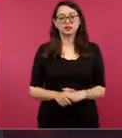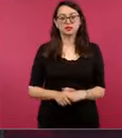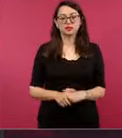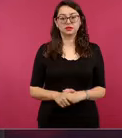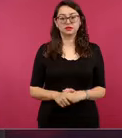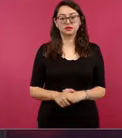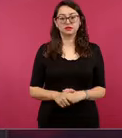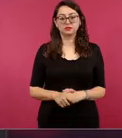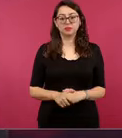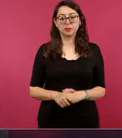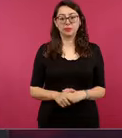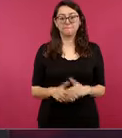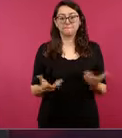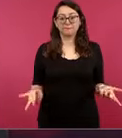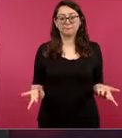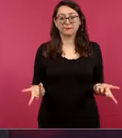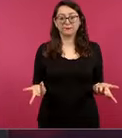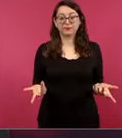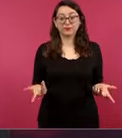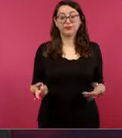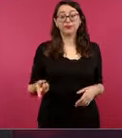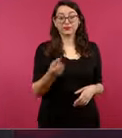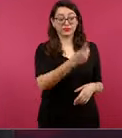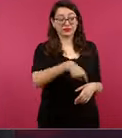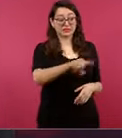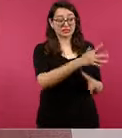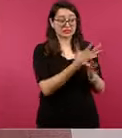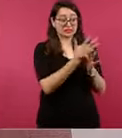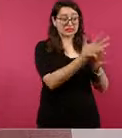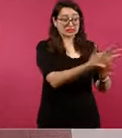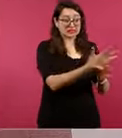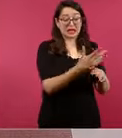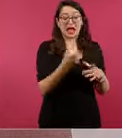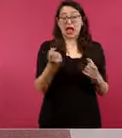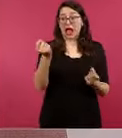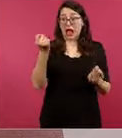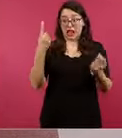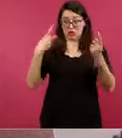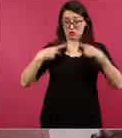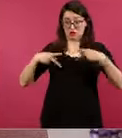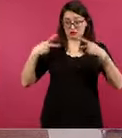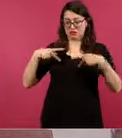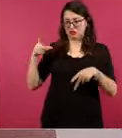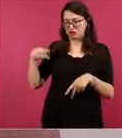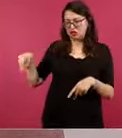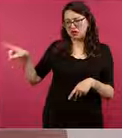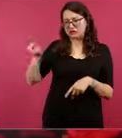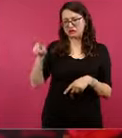nos vamos a echar en contra a los indecisos, porque es tanto